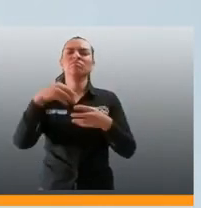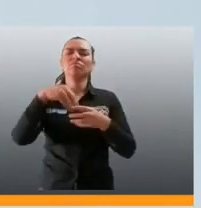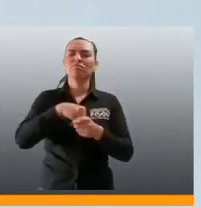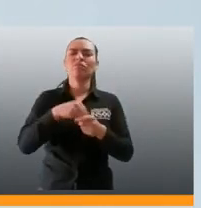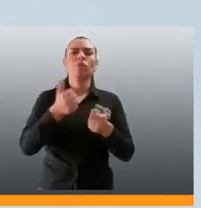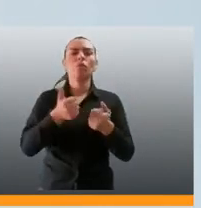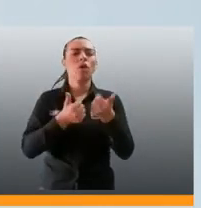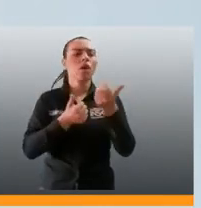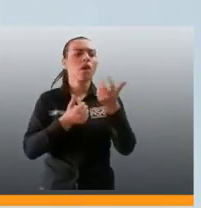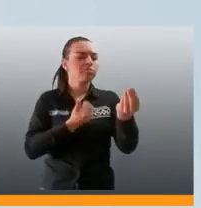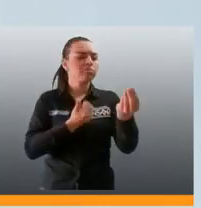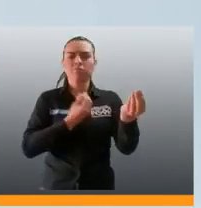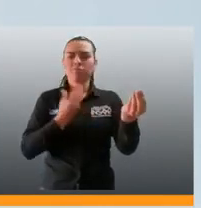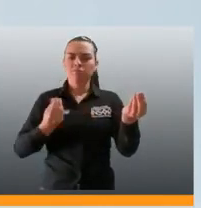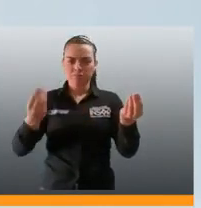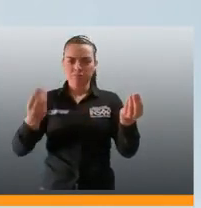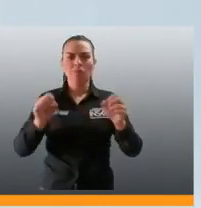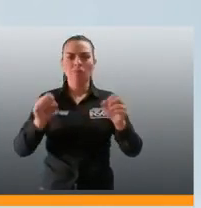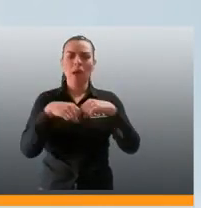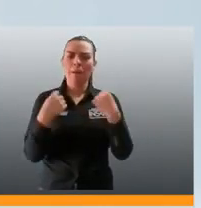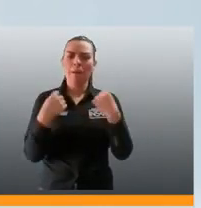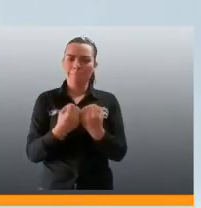unidades, ambientes híbridos,